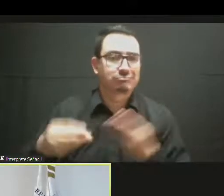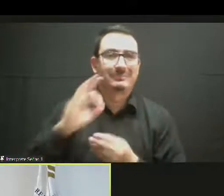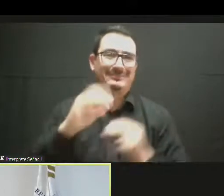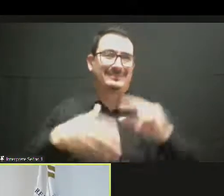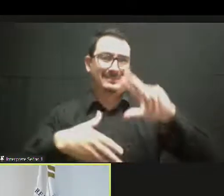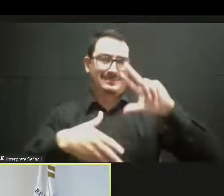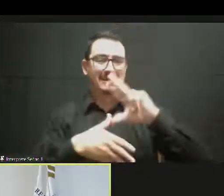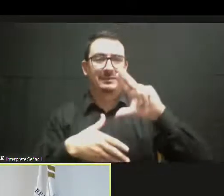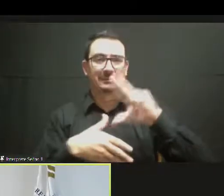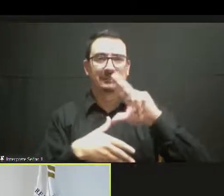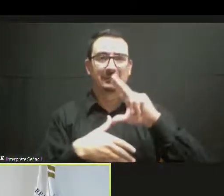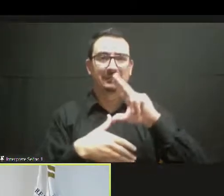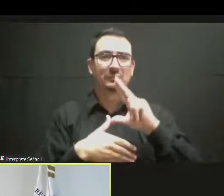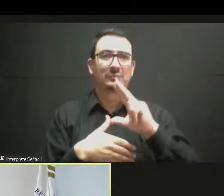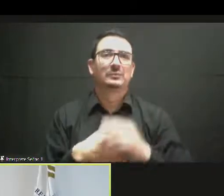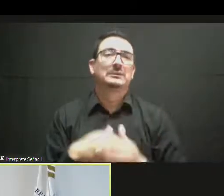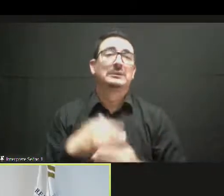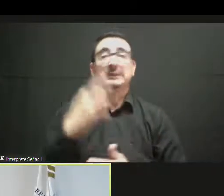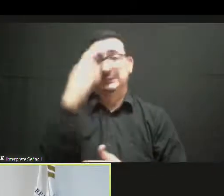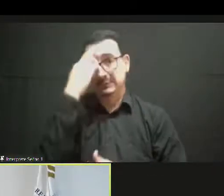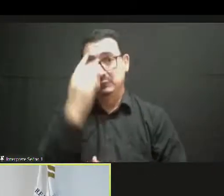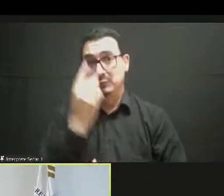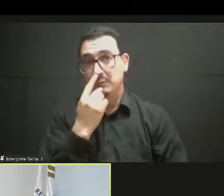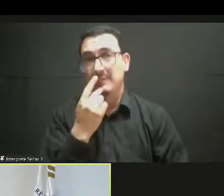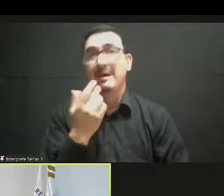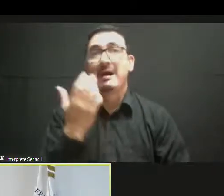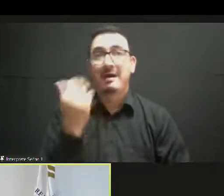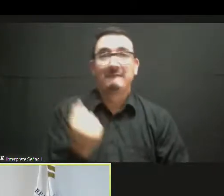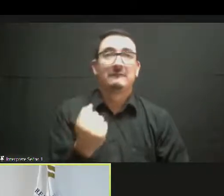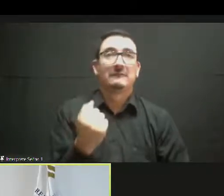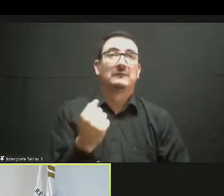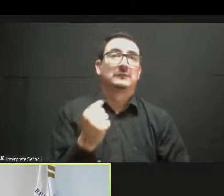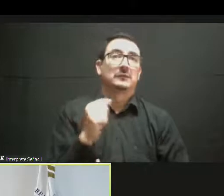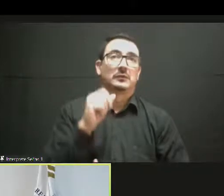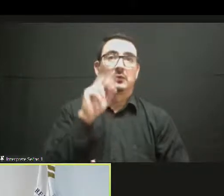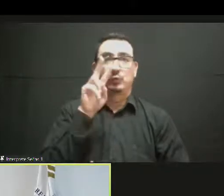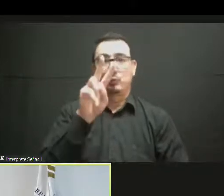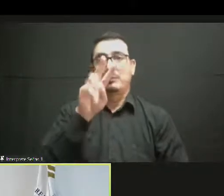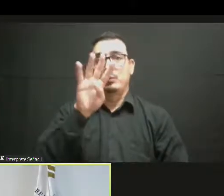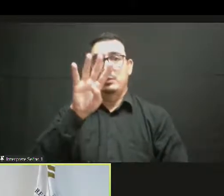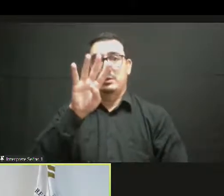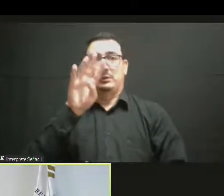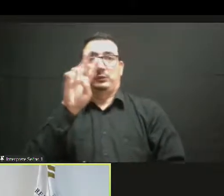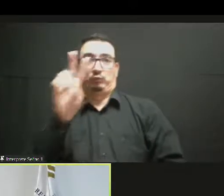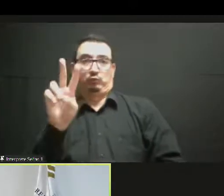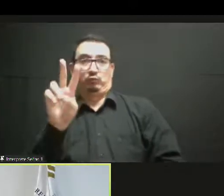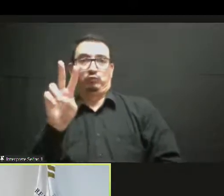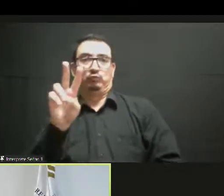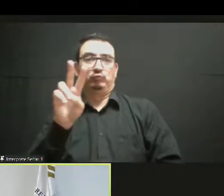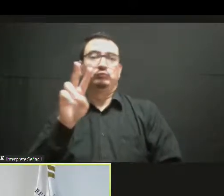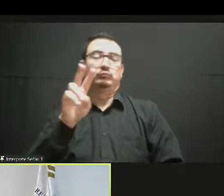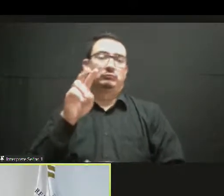con 2.042 empresas de ese sector, las cuales están divididas en